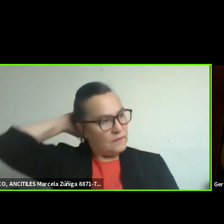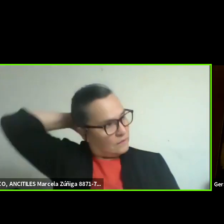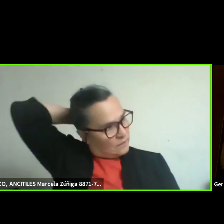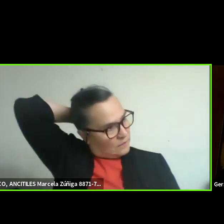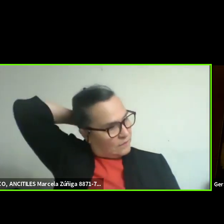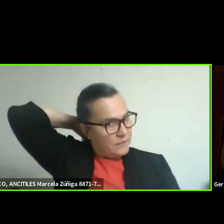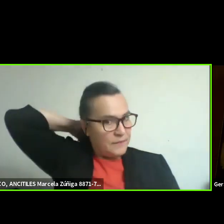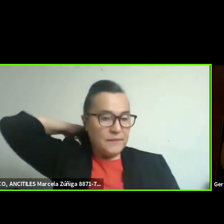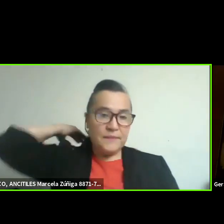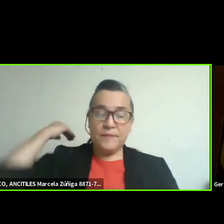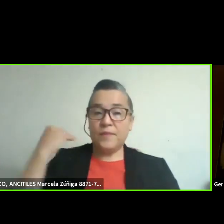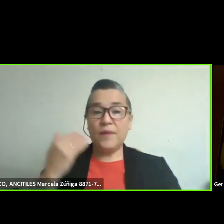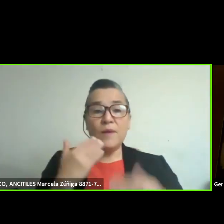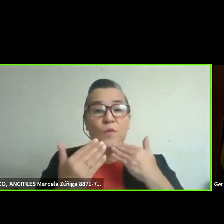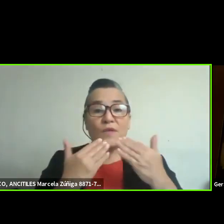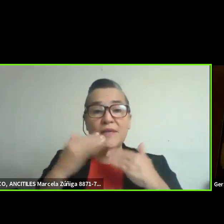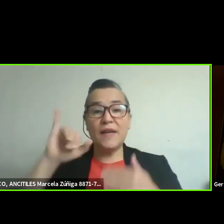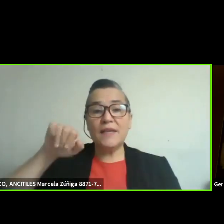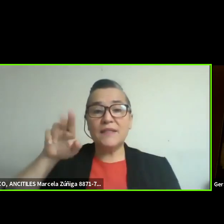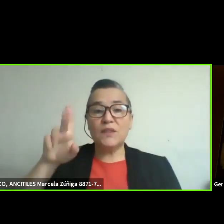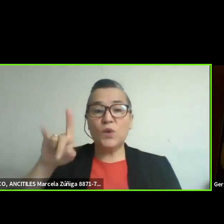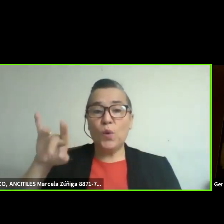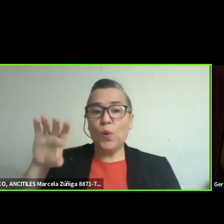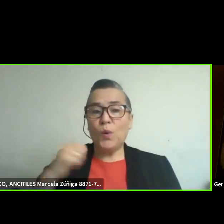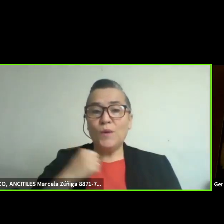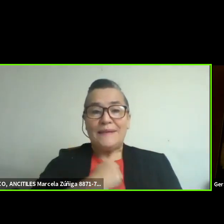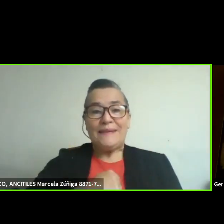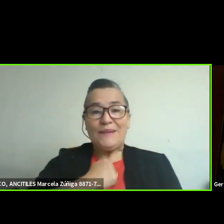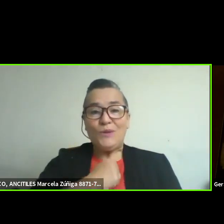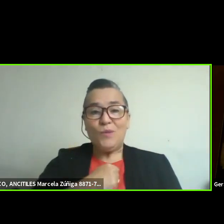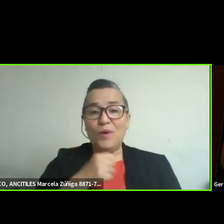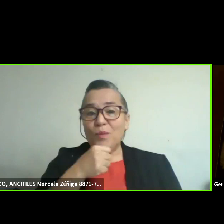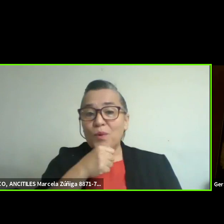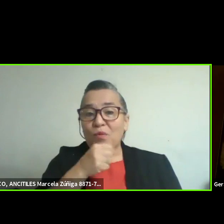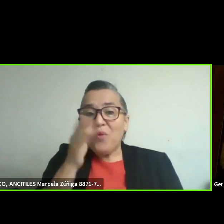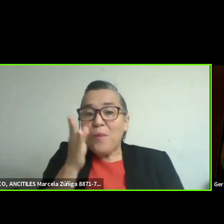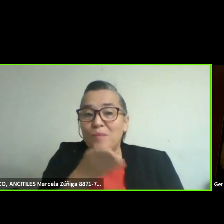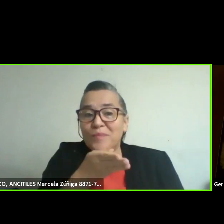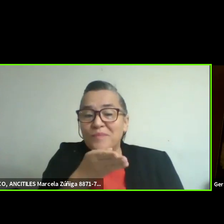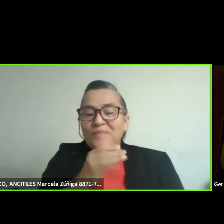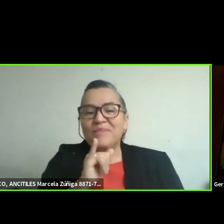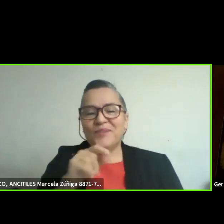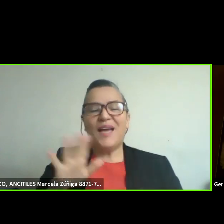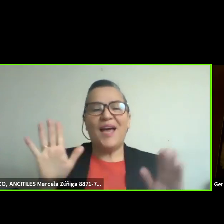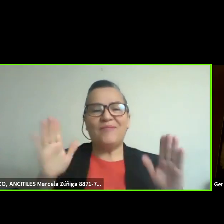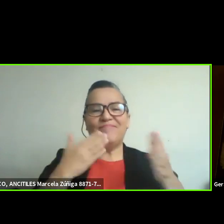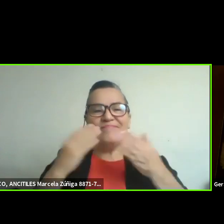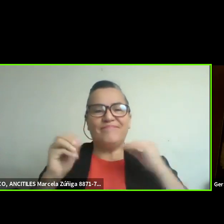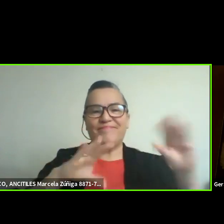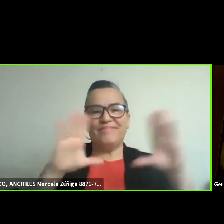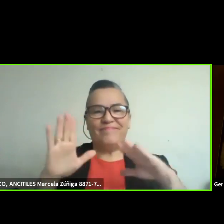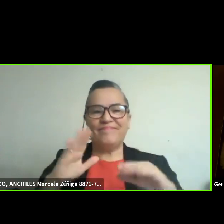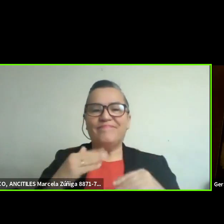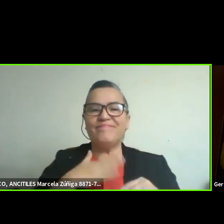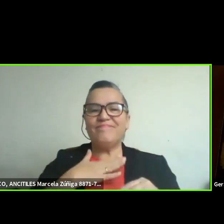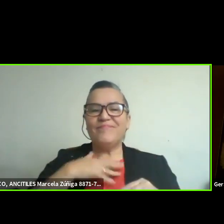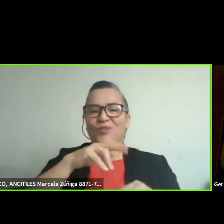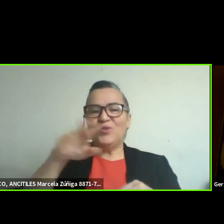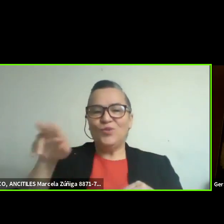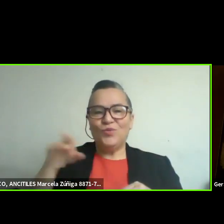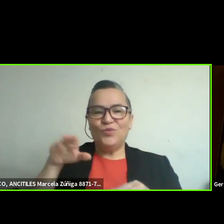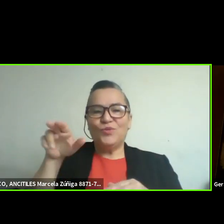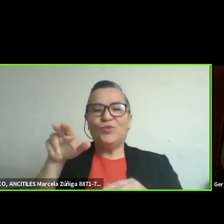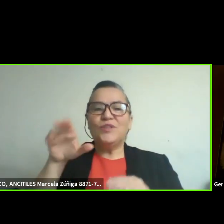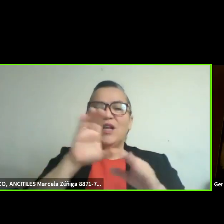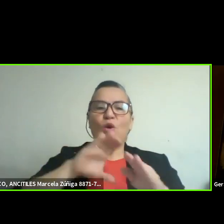muchas gracias julio disculpen que tenía el micrófono apagado muy buenos días a todos a nombre de mis compañeros del consejo